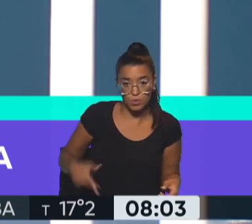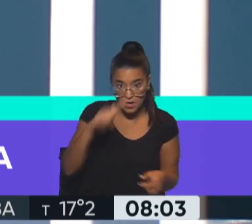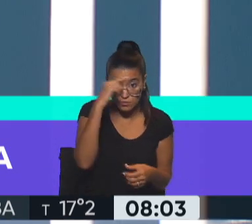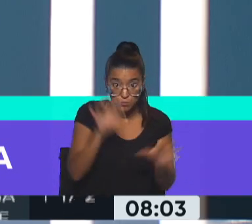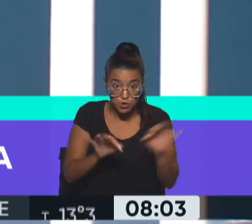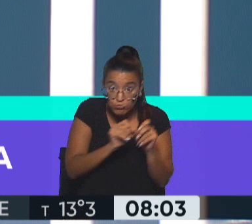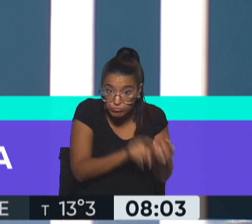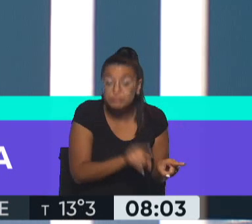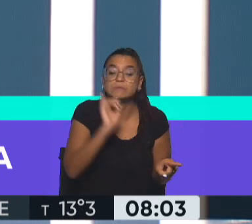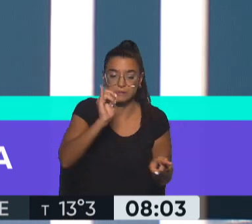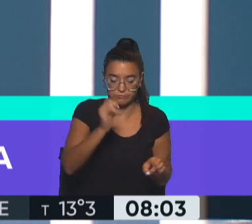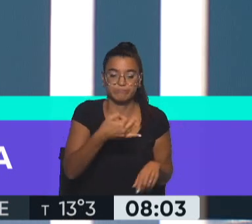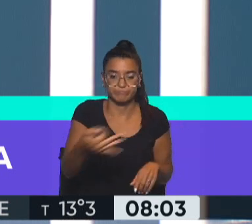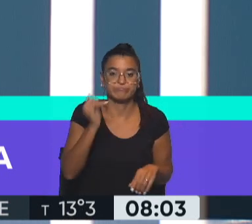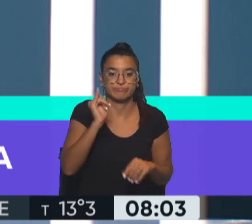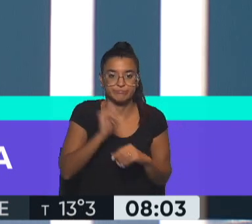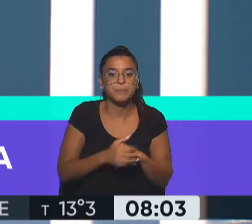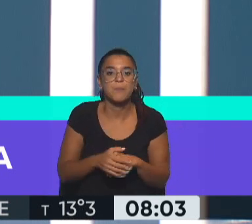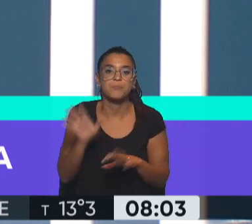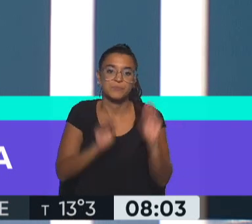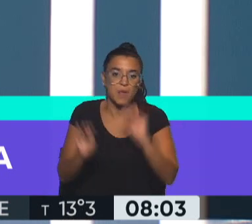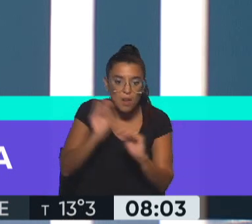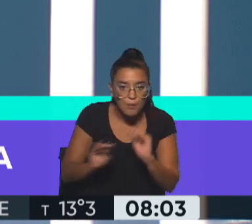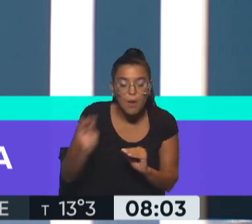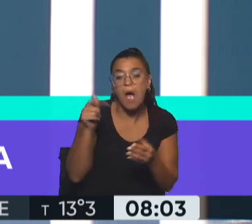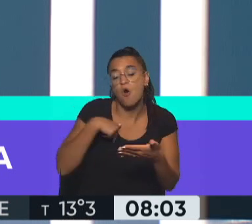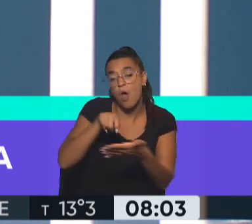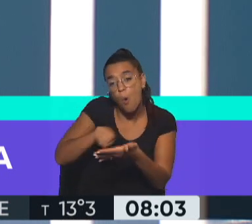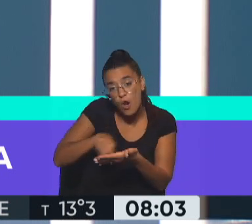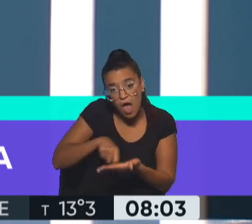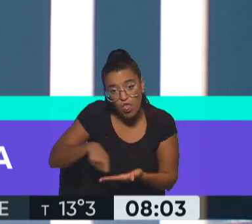proyecto del Poder Ejecutivo que está elaborado el borrador y